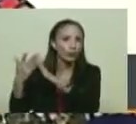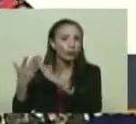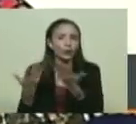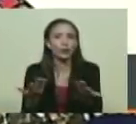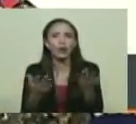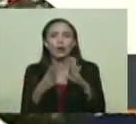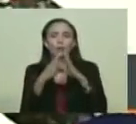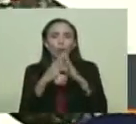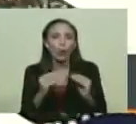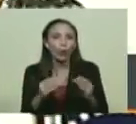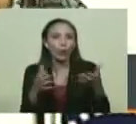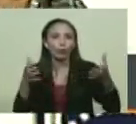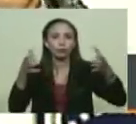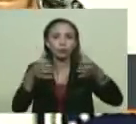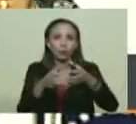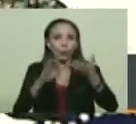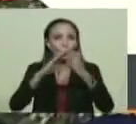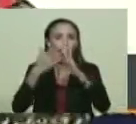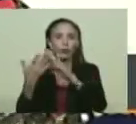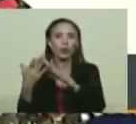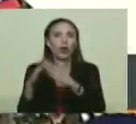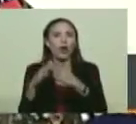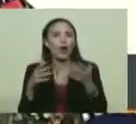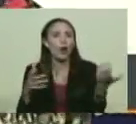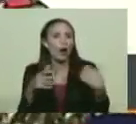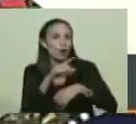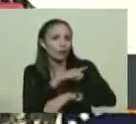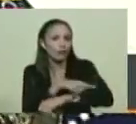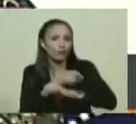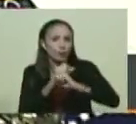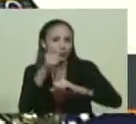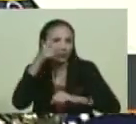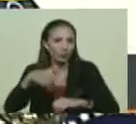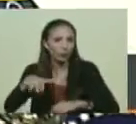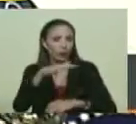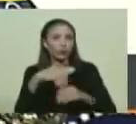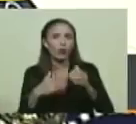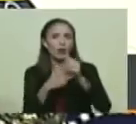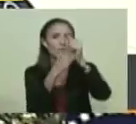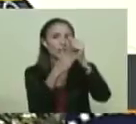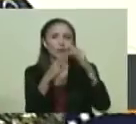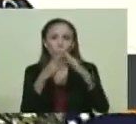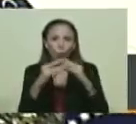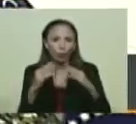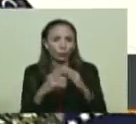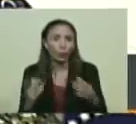comunales, junto a las fuerzas populares, junto a los líderes populares,